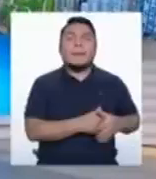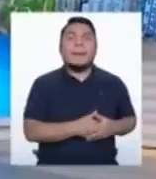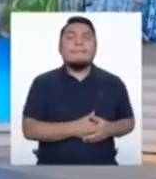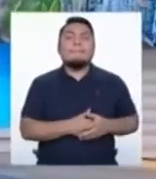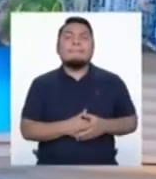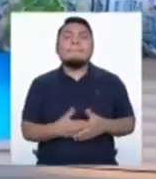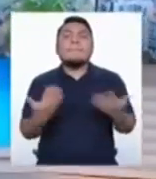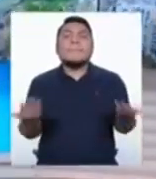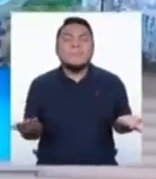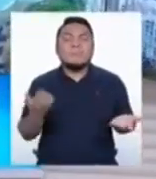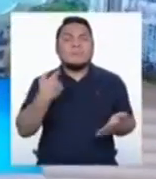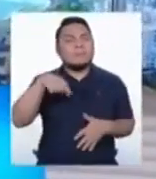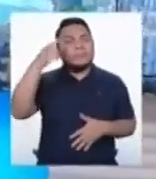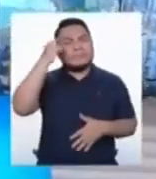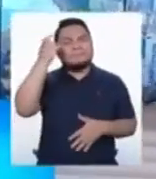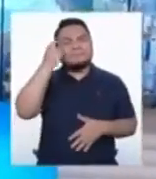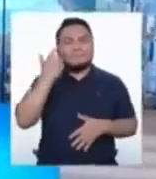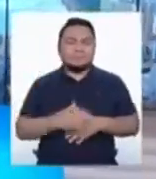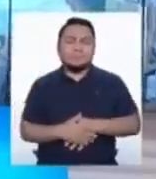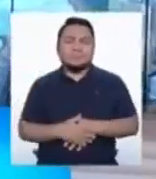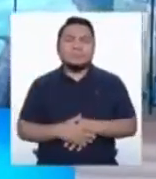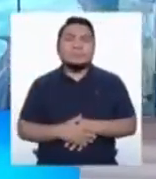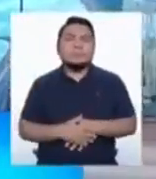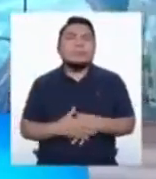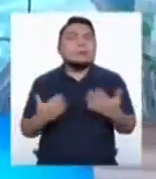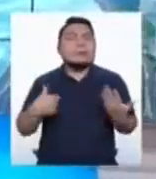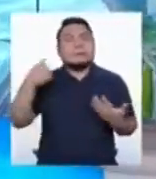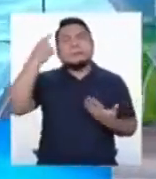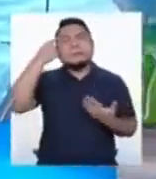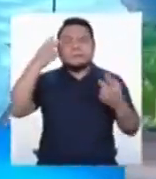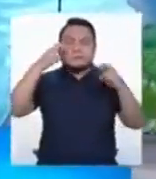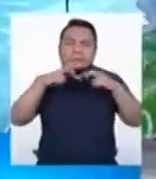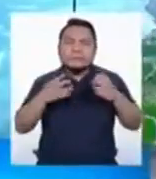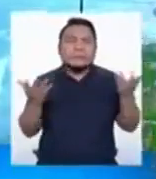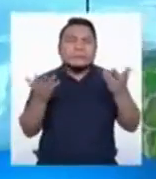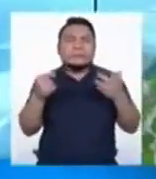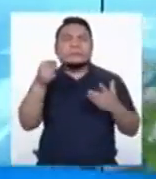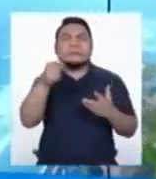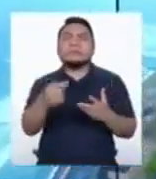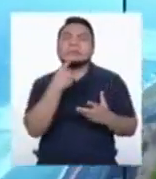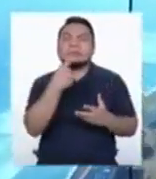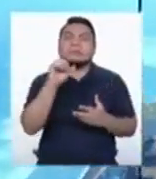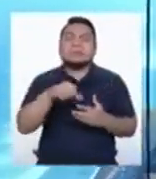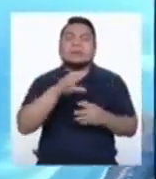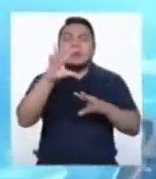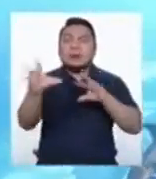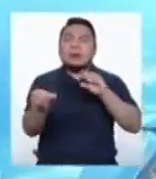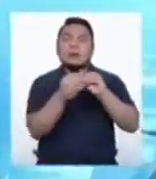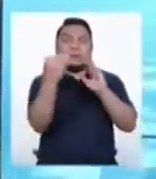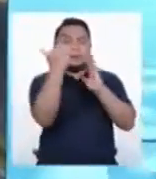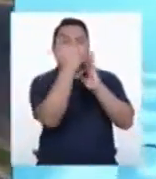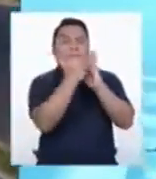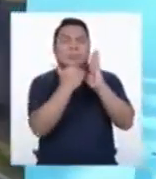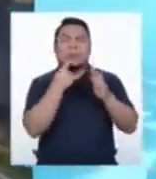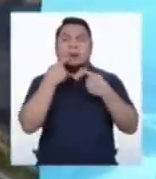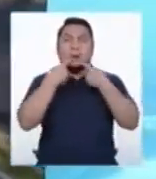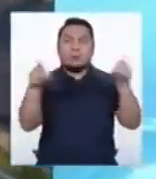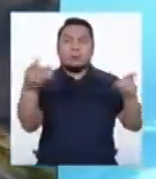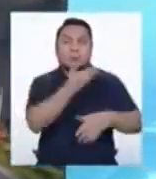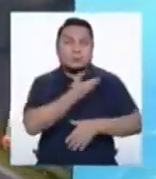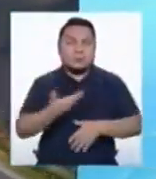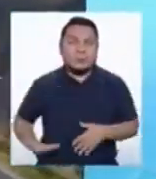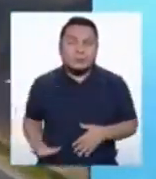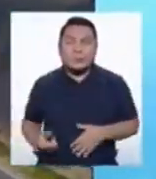toca, por lo tanto, analizar en qué se aboca, de qué se tratan estas medidas adicionales que anuncia el Ejecutivo. El doctor